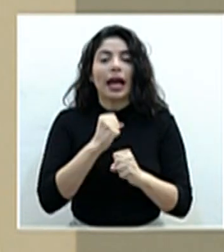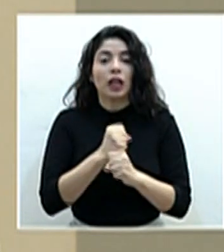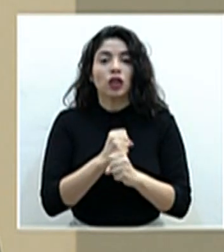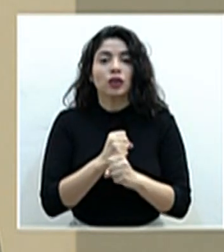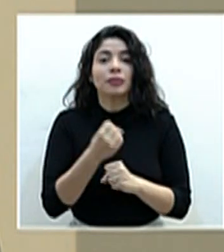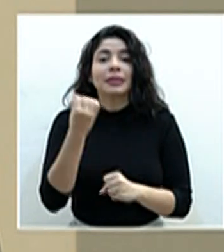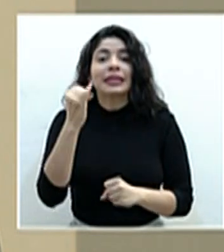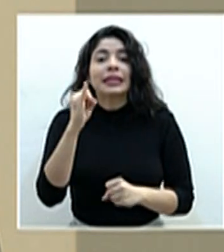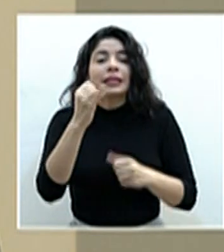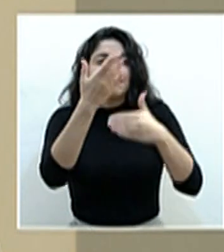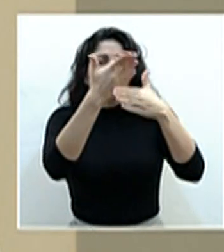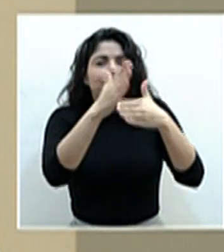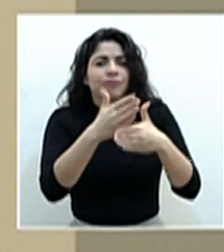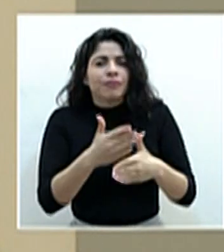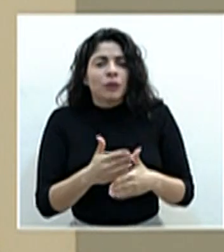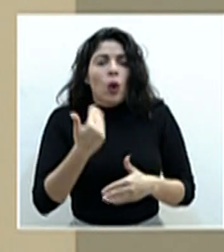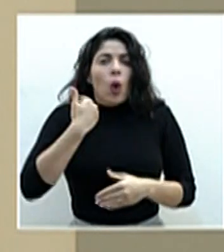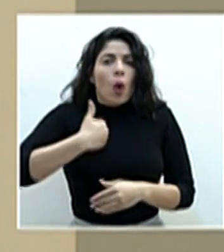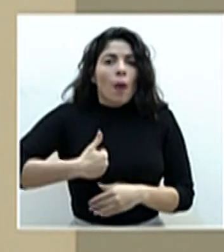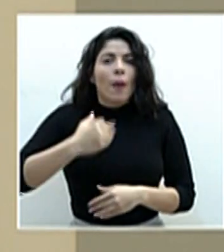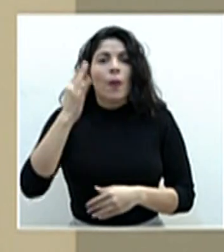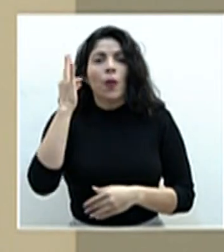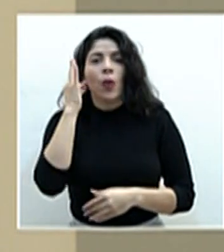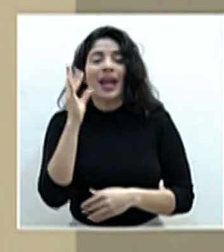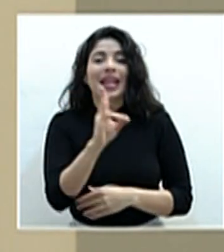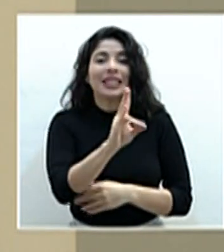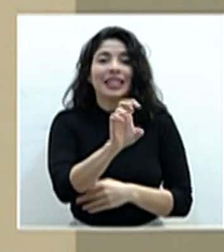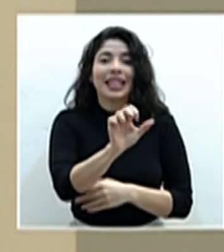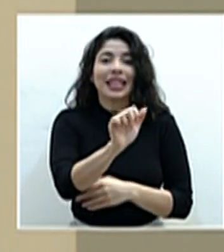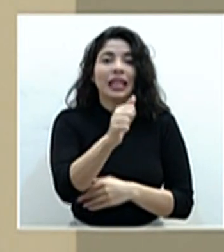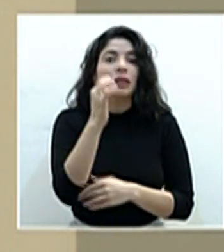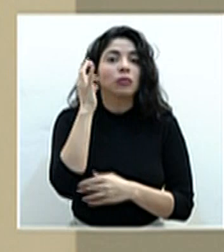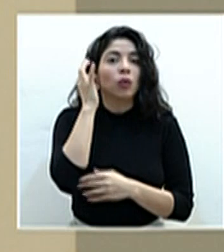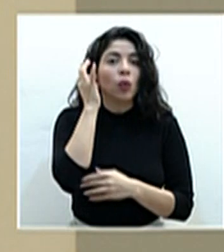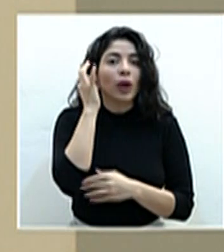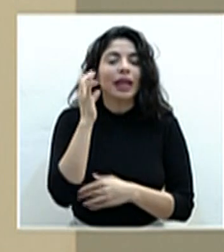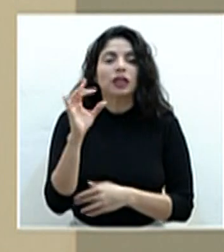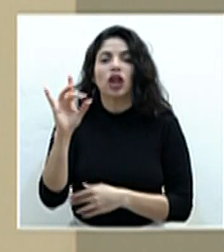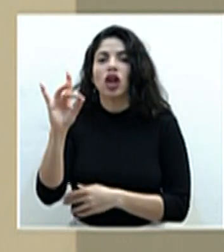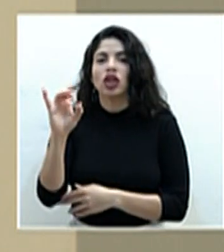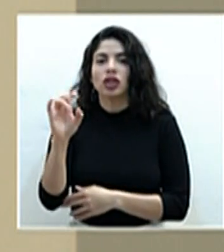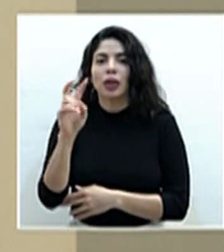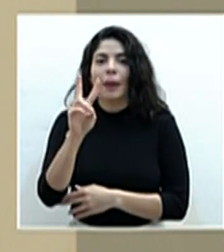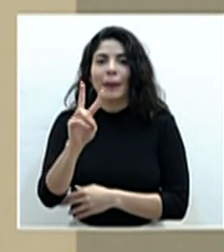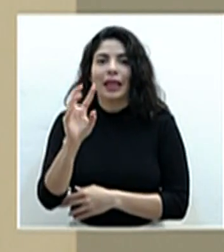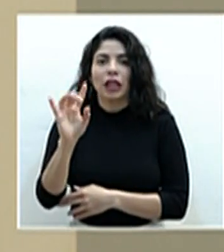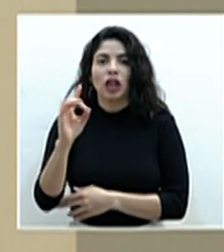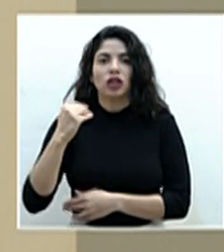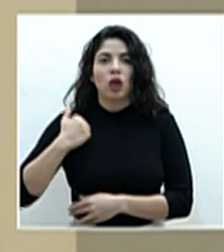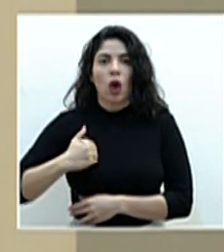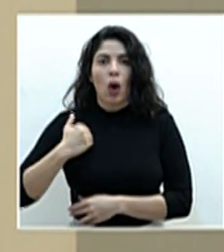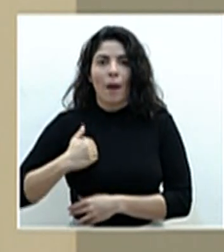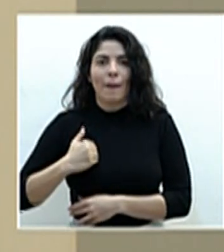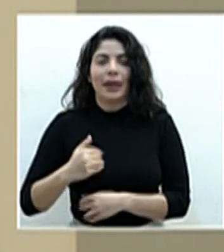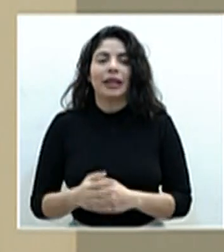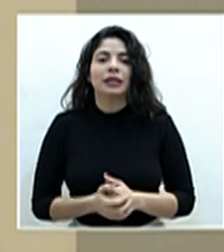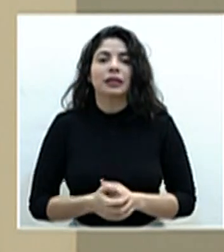lo dividimos por hombres y mujeres, serían 710 mujeres y 828 hombres.